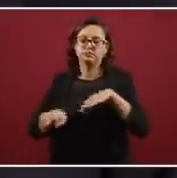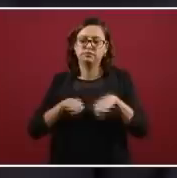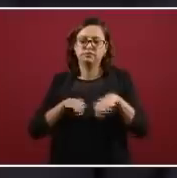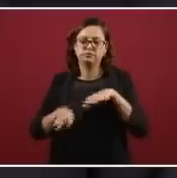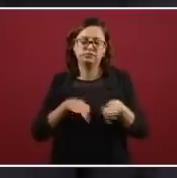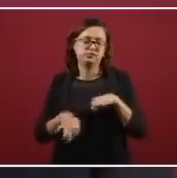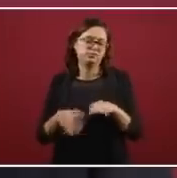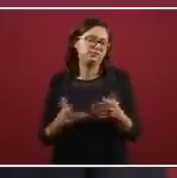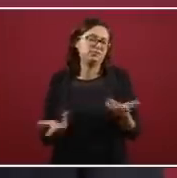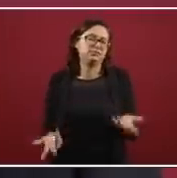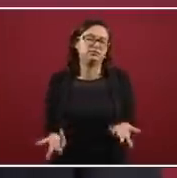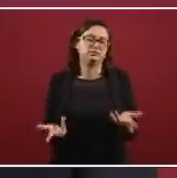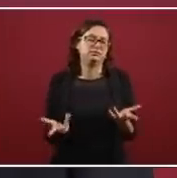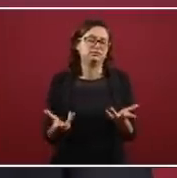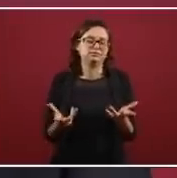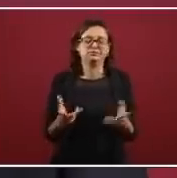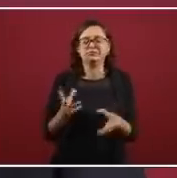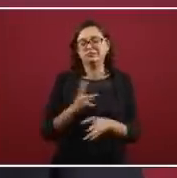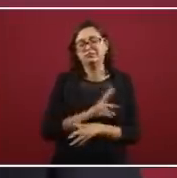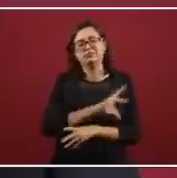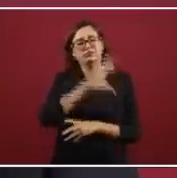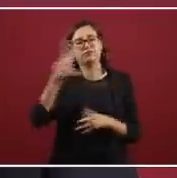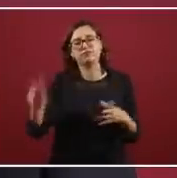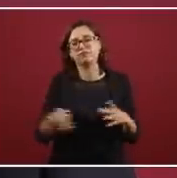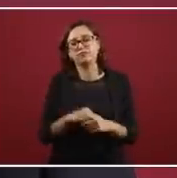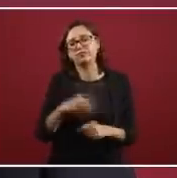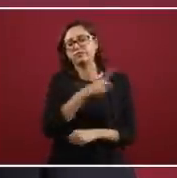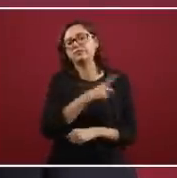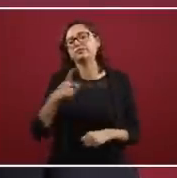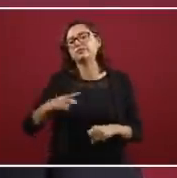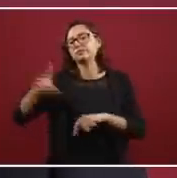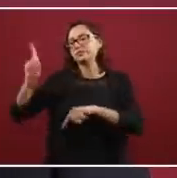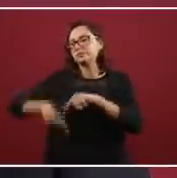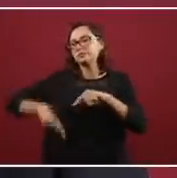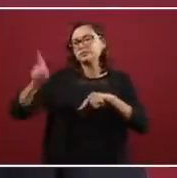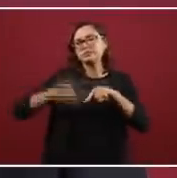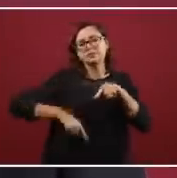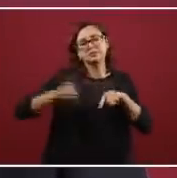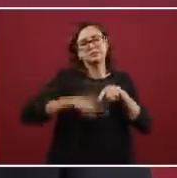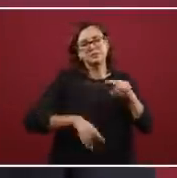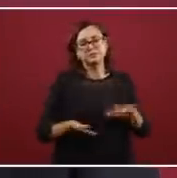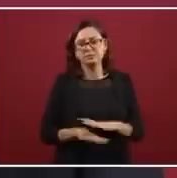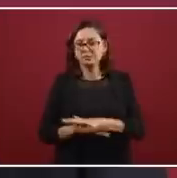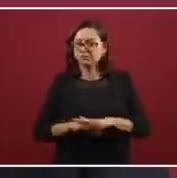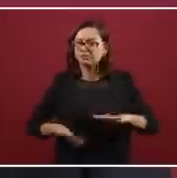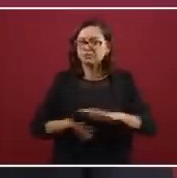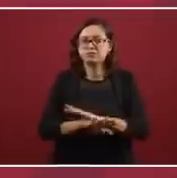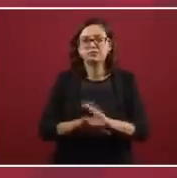Todo esto pues tiene que ir cambiando, y apego a la ley.